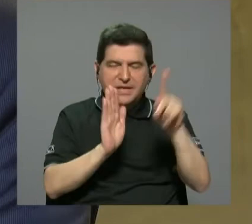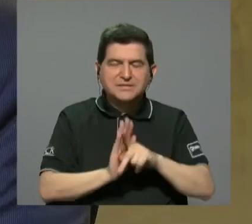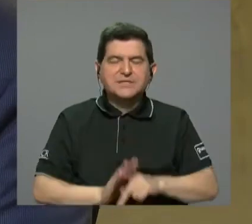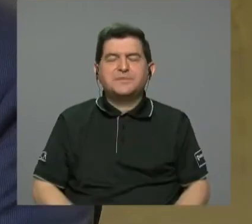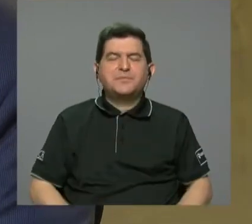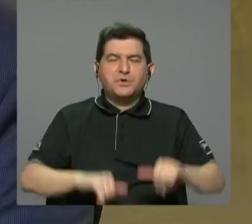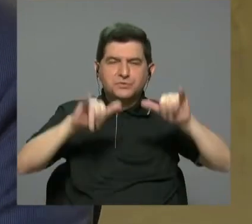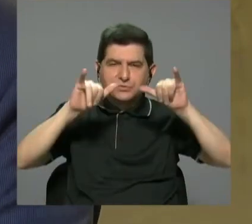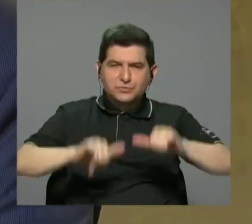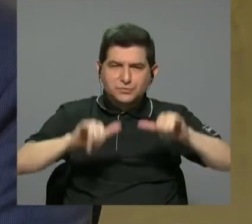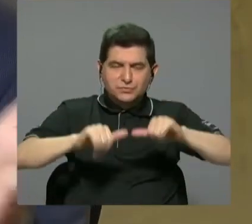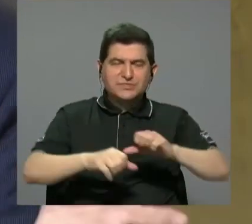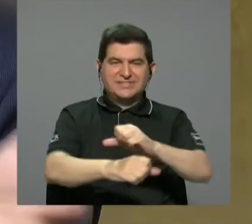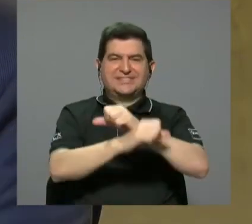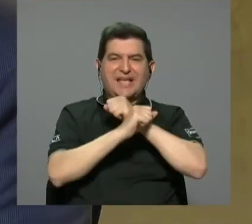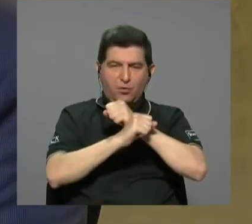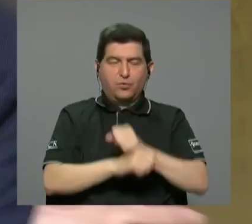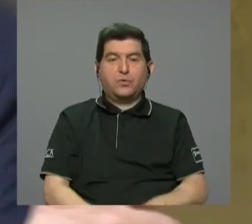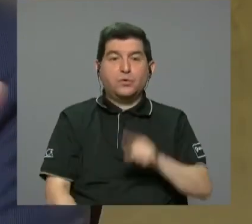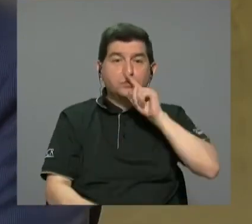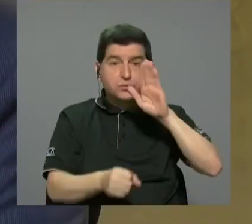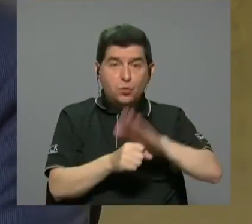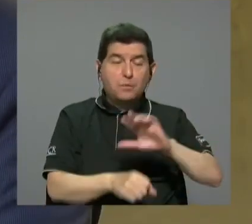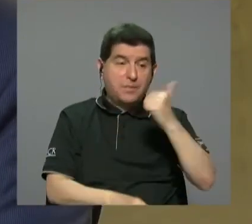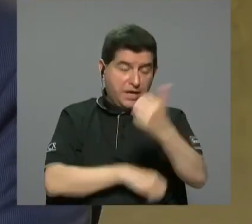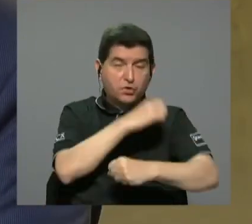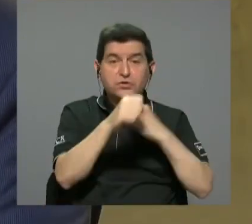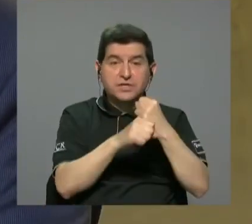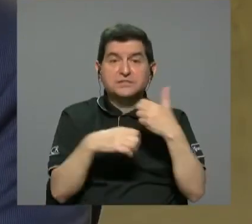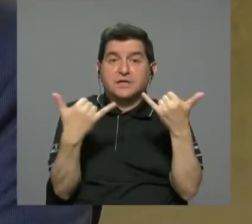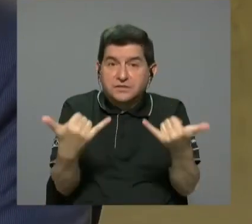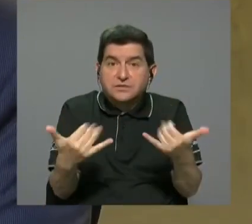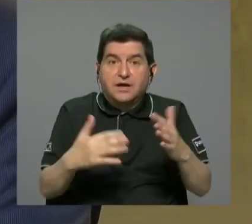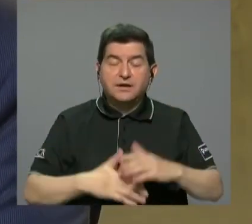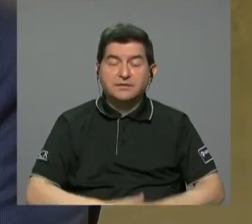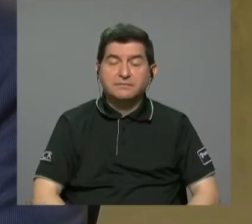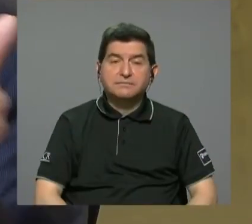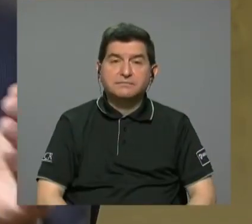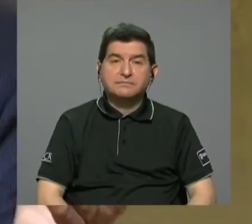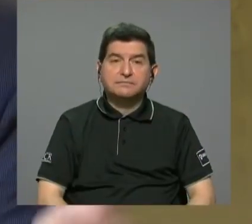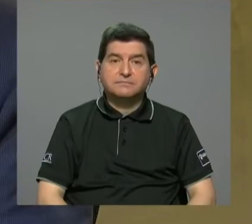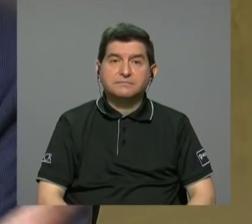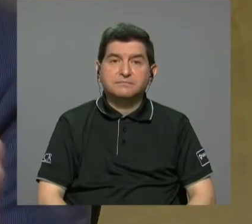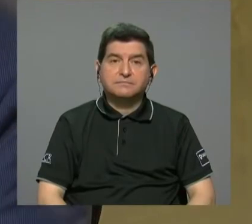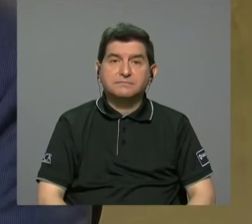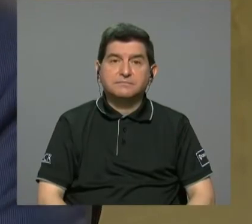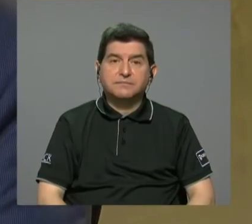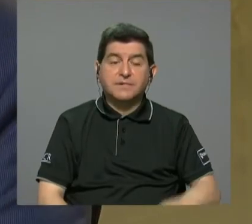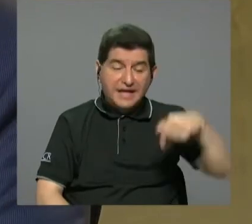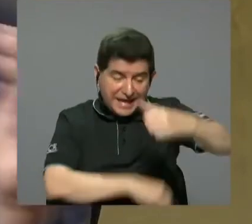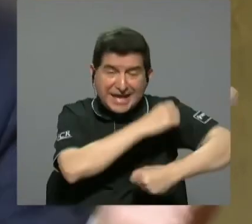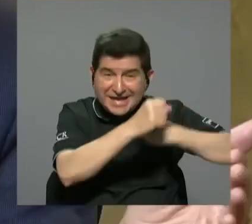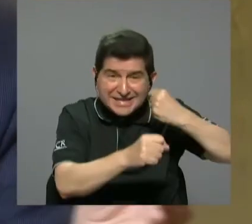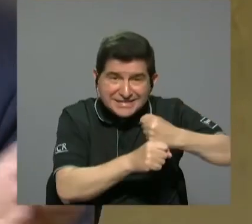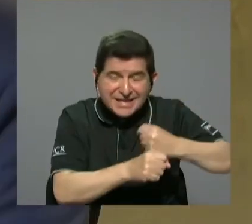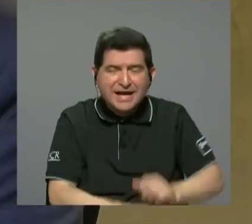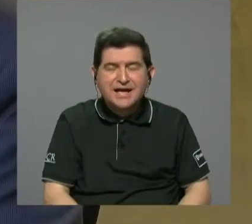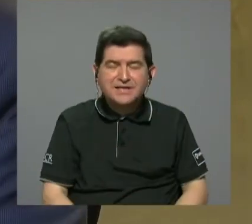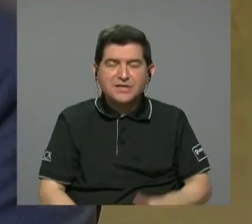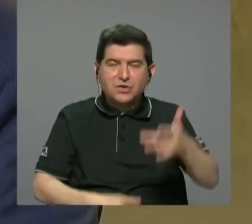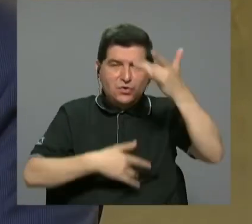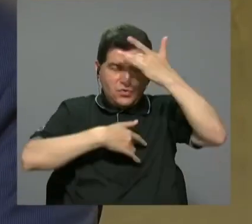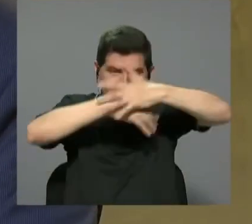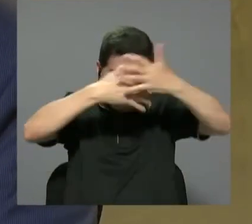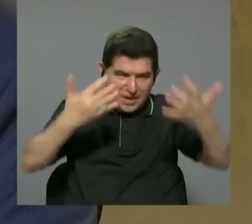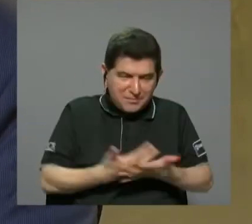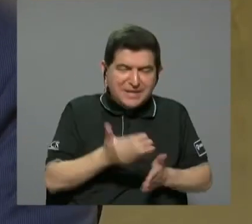sostenibilidad en seguros, que cumplieron 10 años recién, y apenas este año, en plena pandemia, se